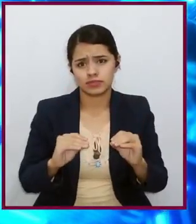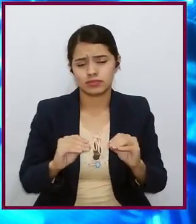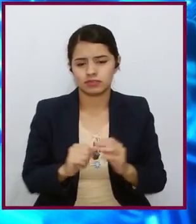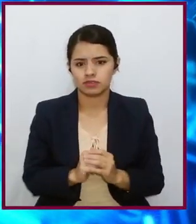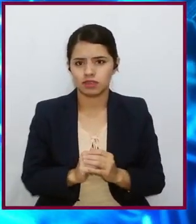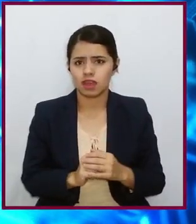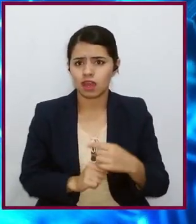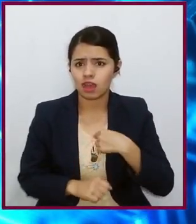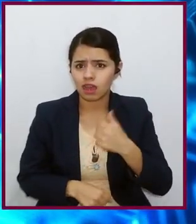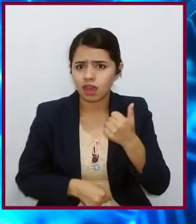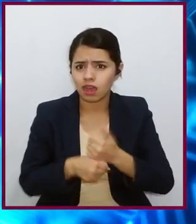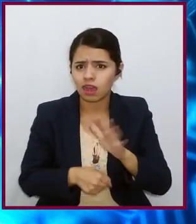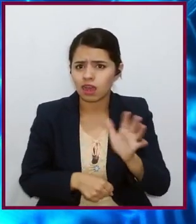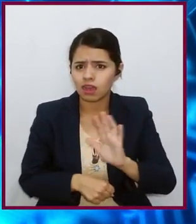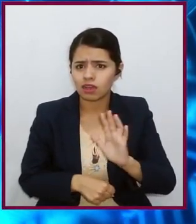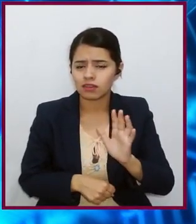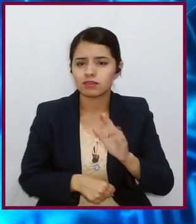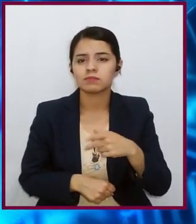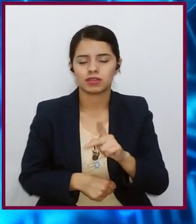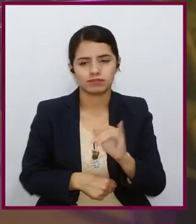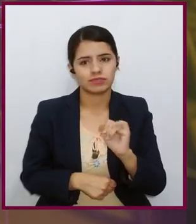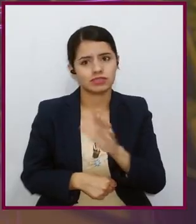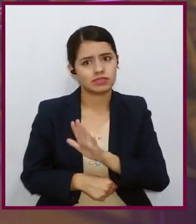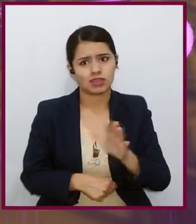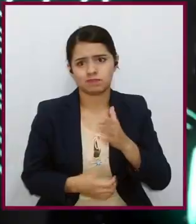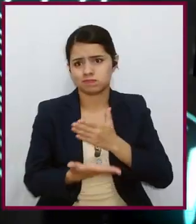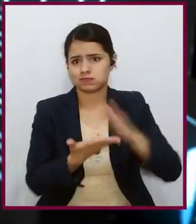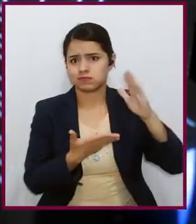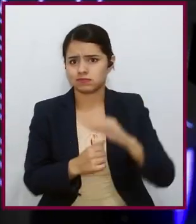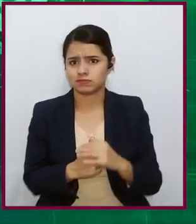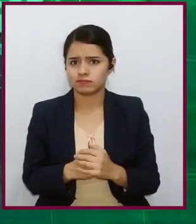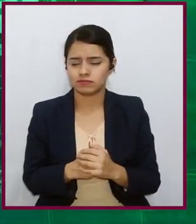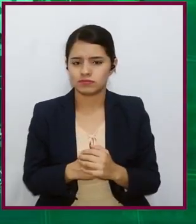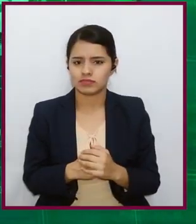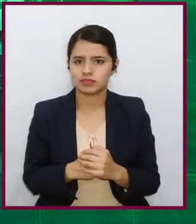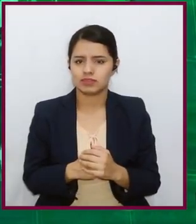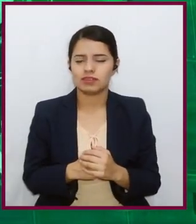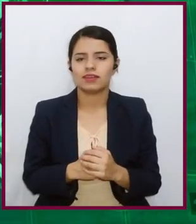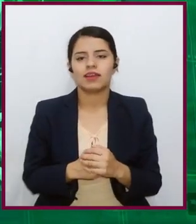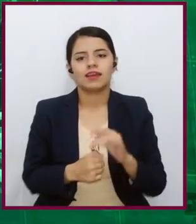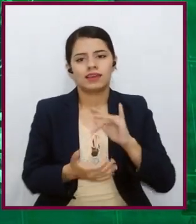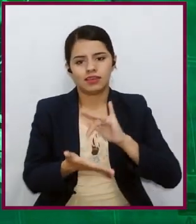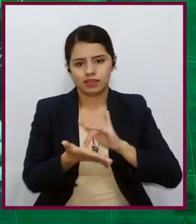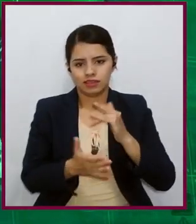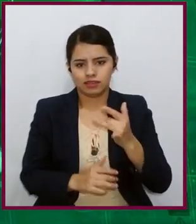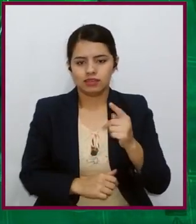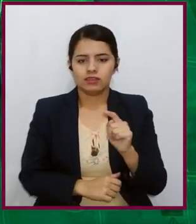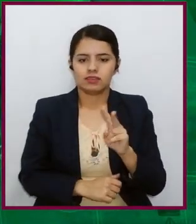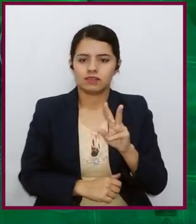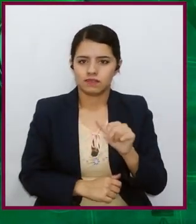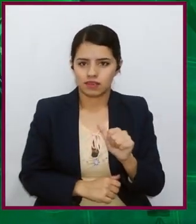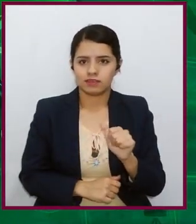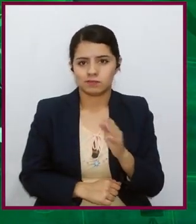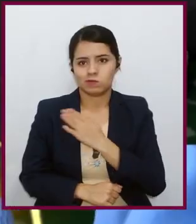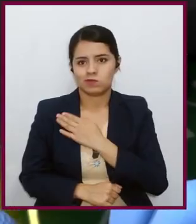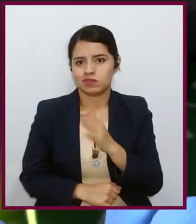memoria no los ayuda, les recuerdo mi nombre, Narciso. El creador de